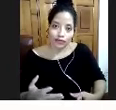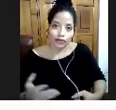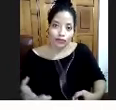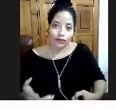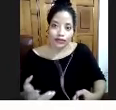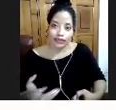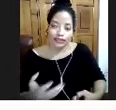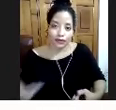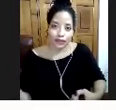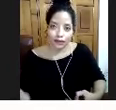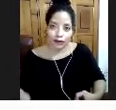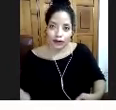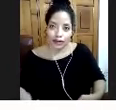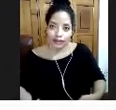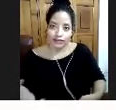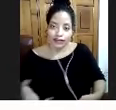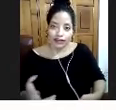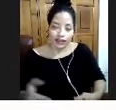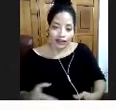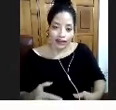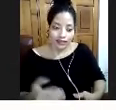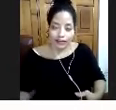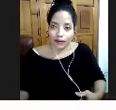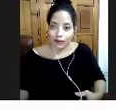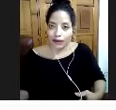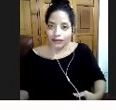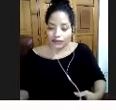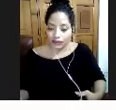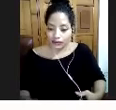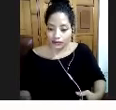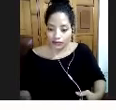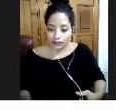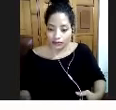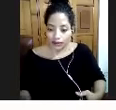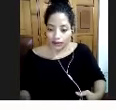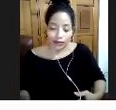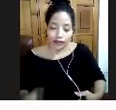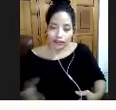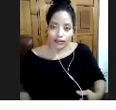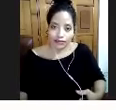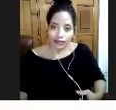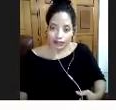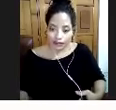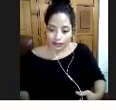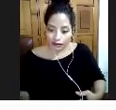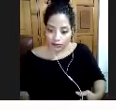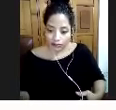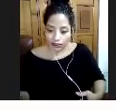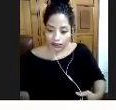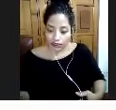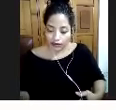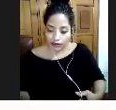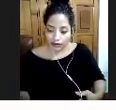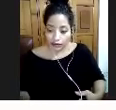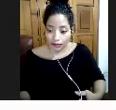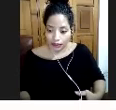suceden mucho porque descuidamos los links y se comparten, ¿no? Mayoritariamente es así como sucede